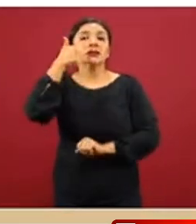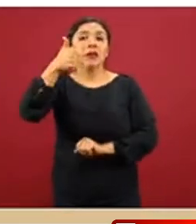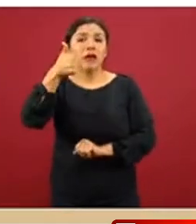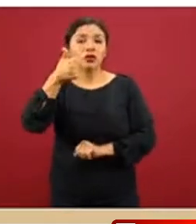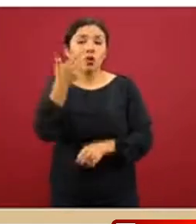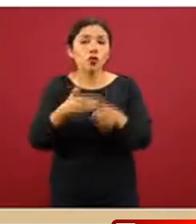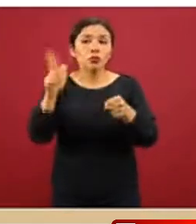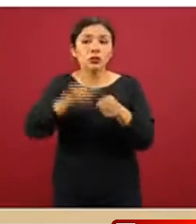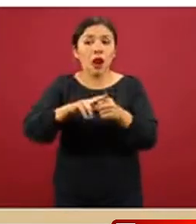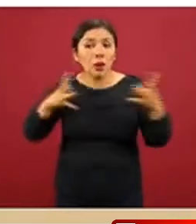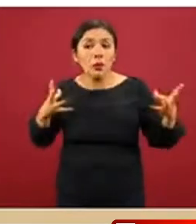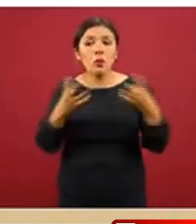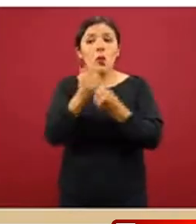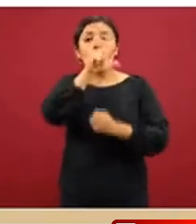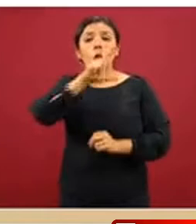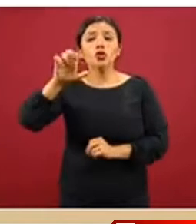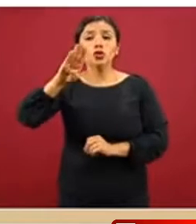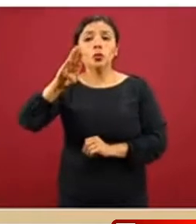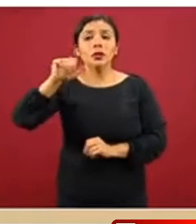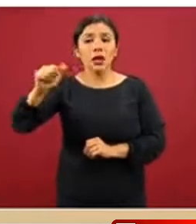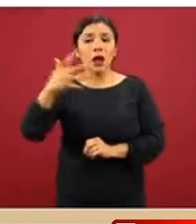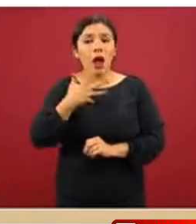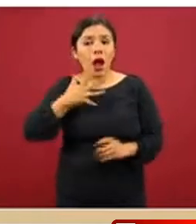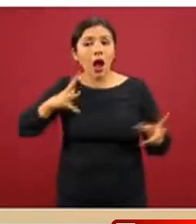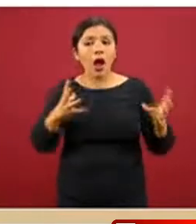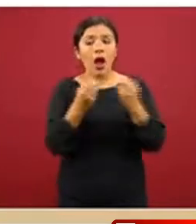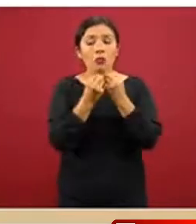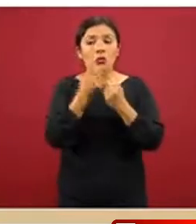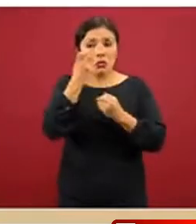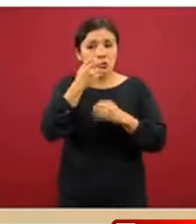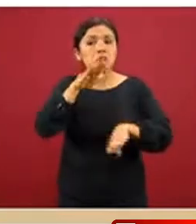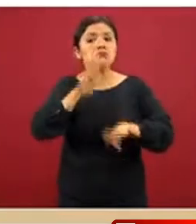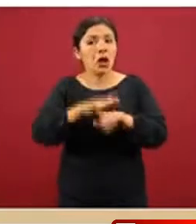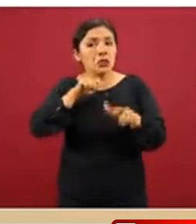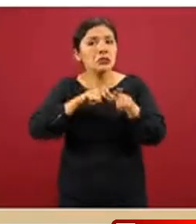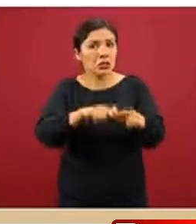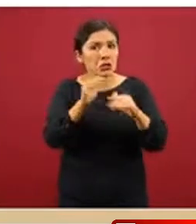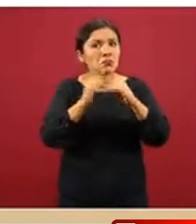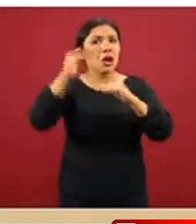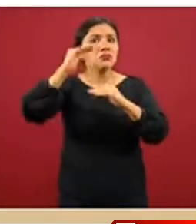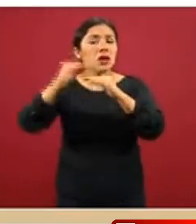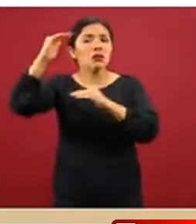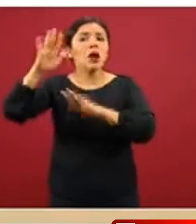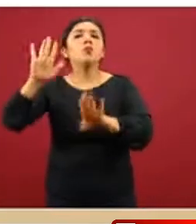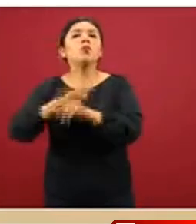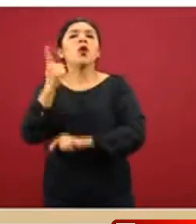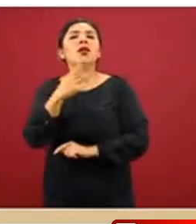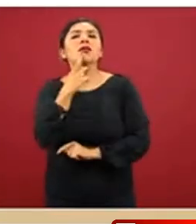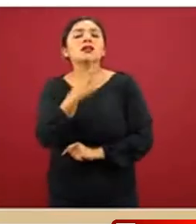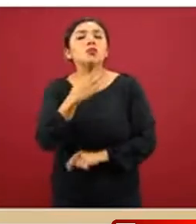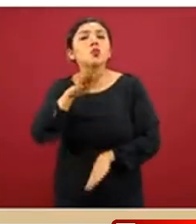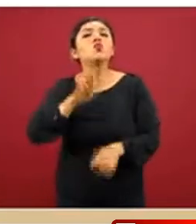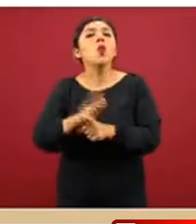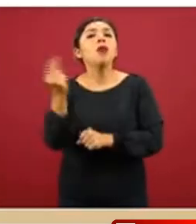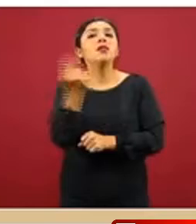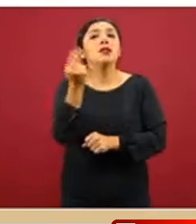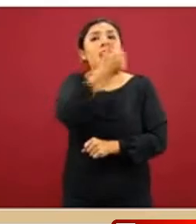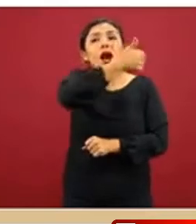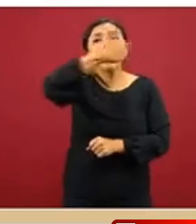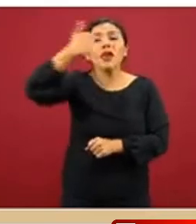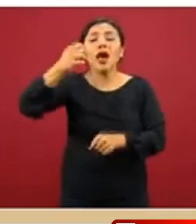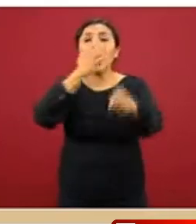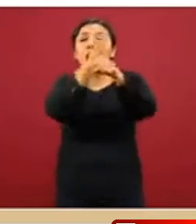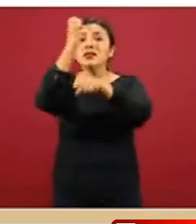de 896 y vemos que lógicamente la tendencia se mantiene ascendente en función de responder a la necesidad en cada una de